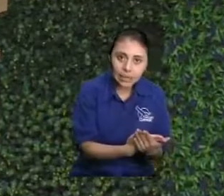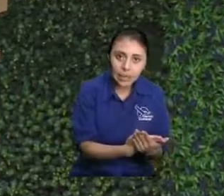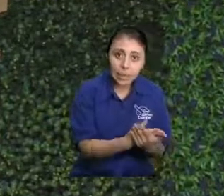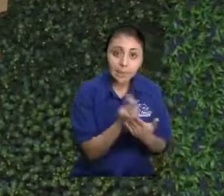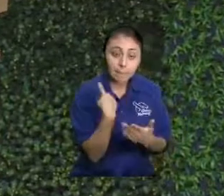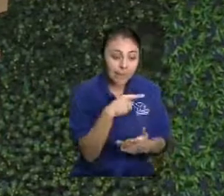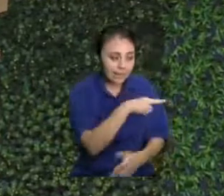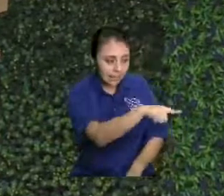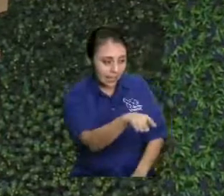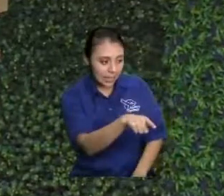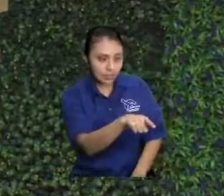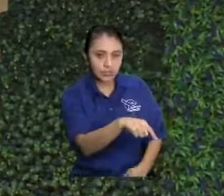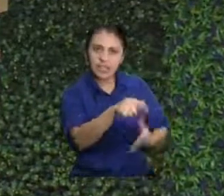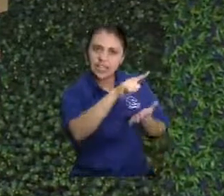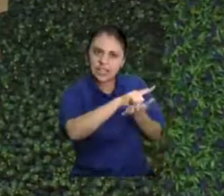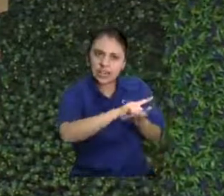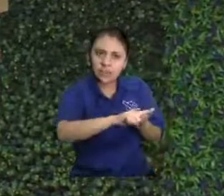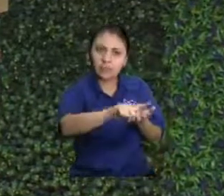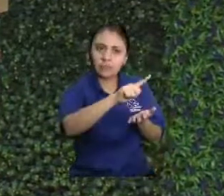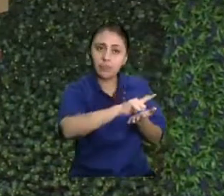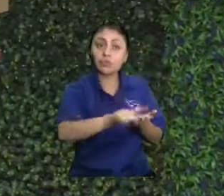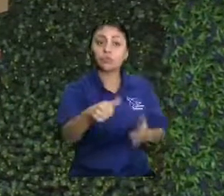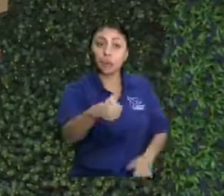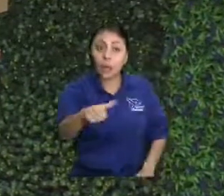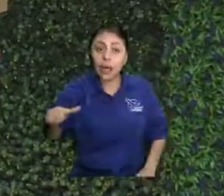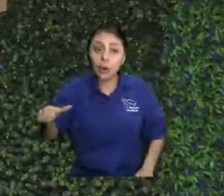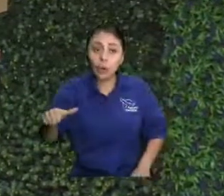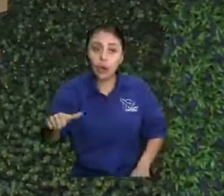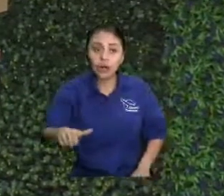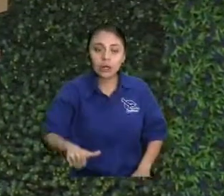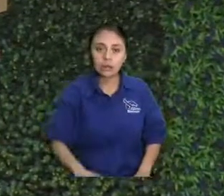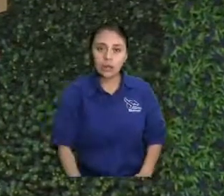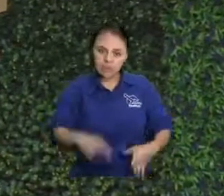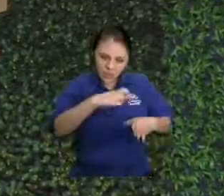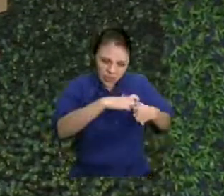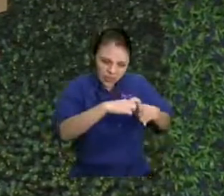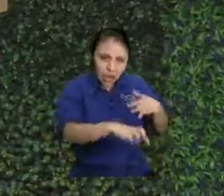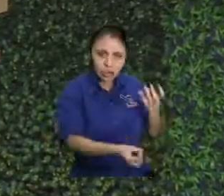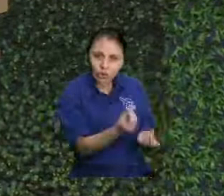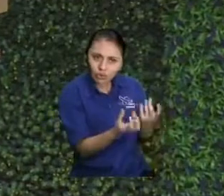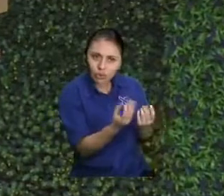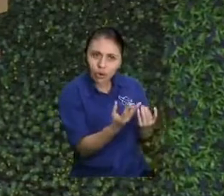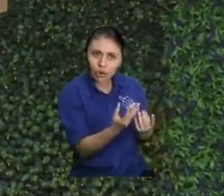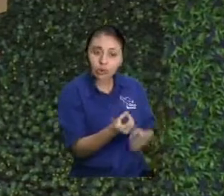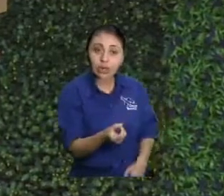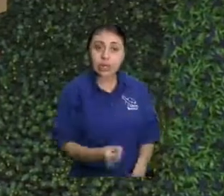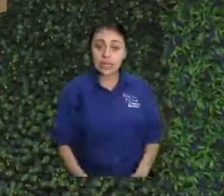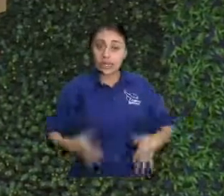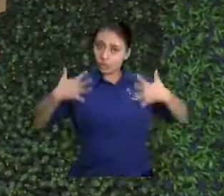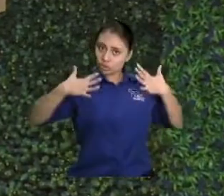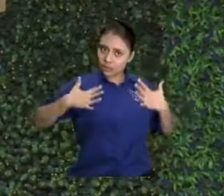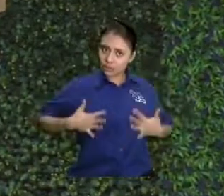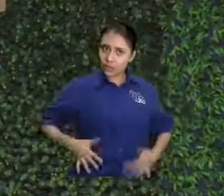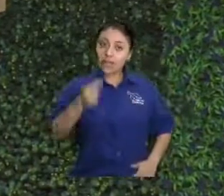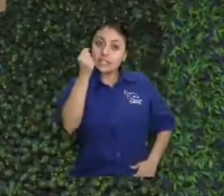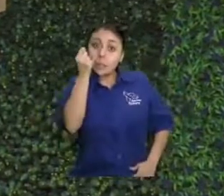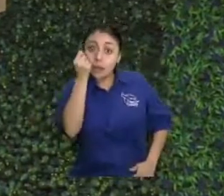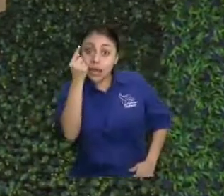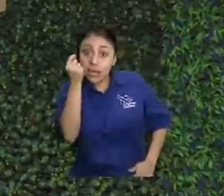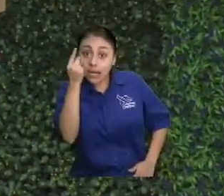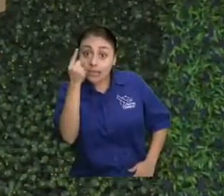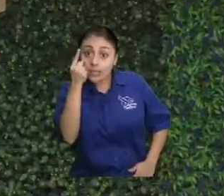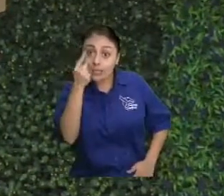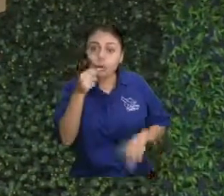purificados. Limpiados con agua, purificados con fuego, emblanquecidos con la sangre del Cordero.